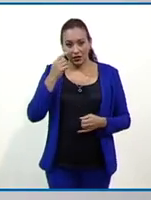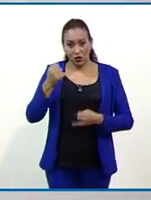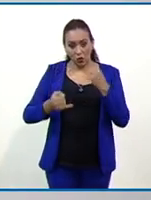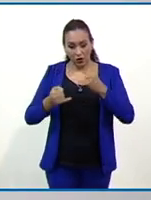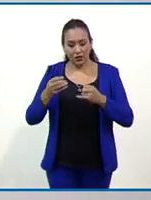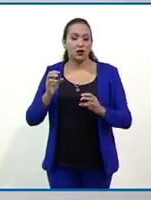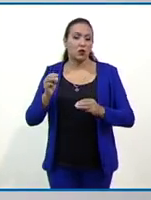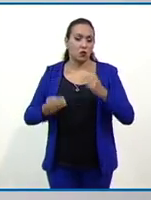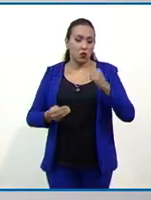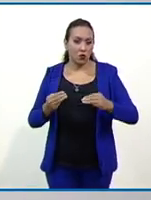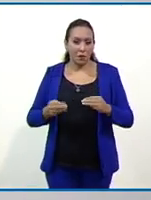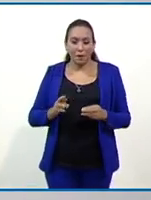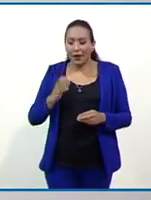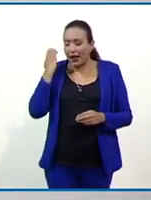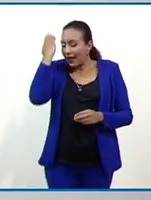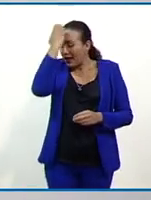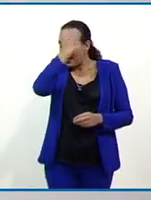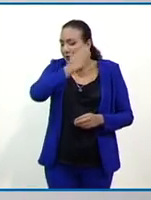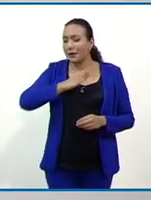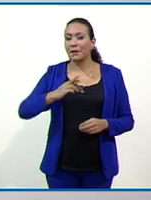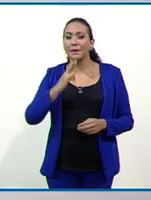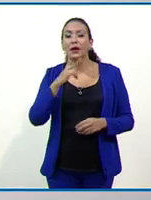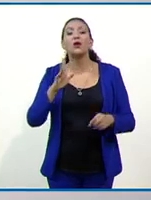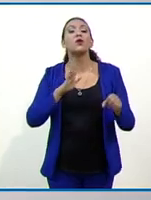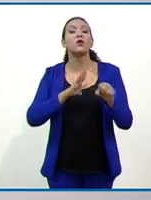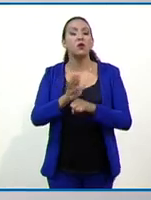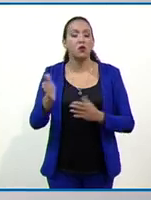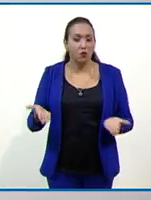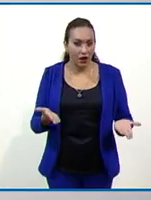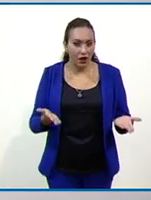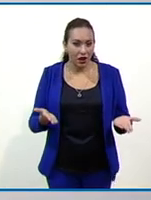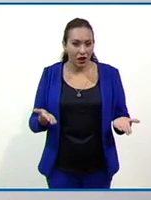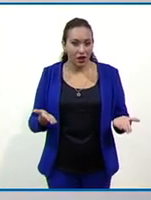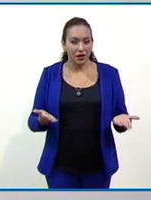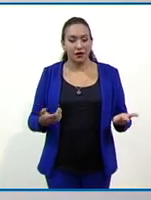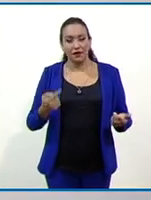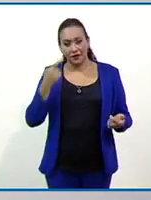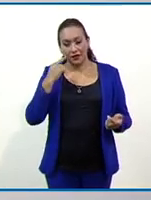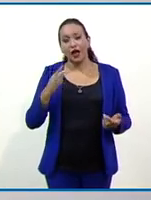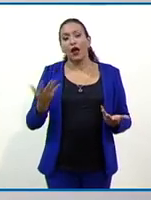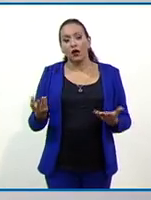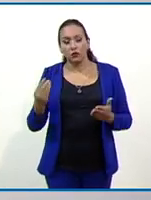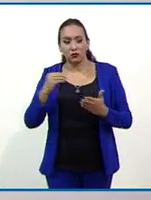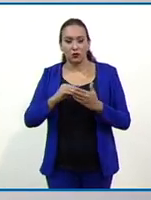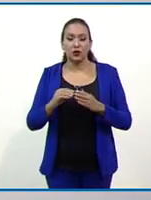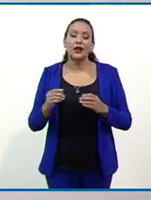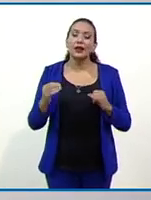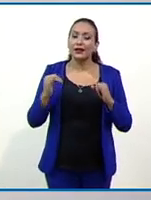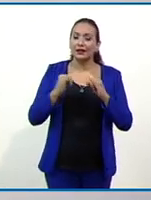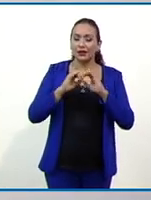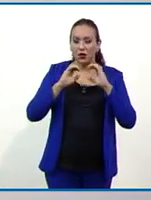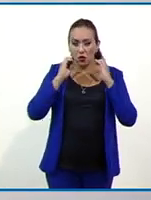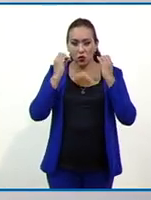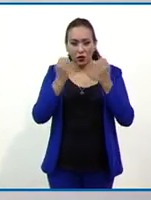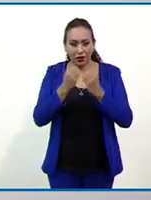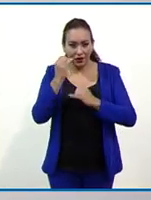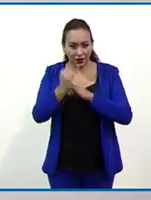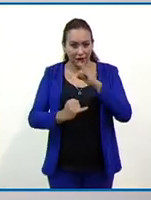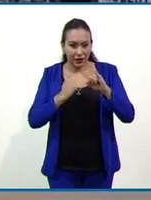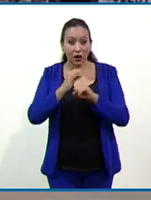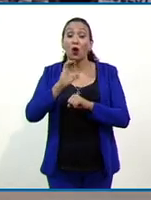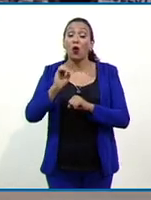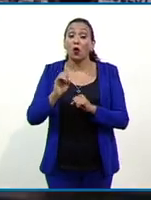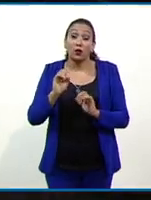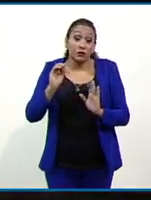del concurso de oposición, avalado, insisto, por organismos internacionales y por instrumentos